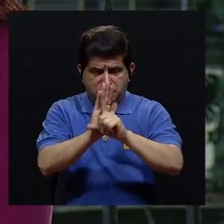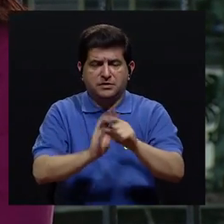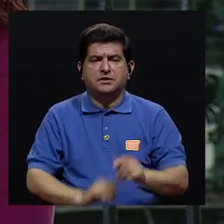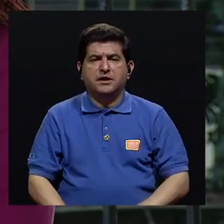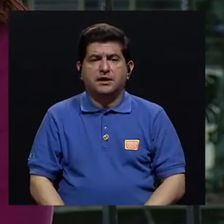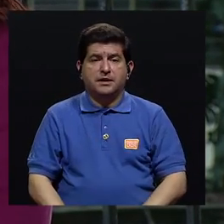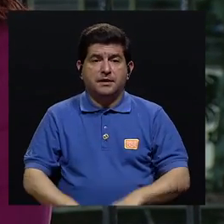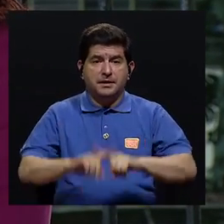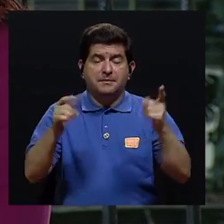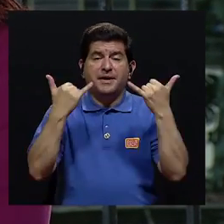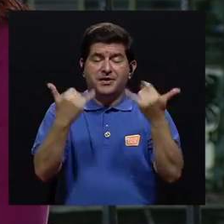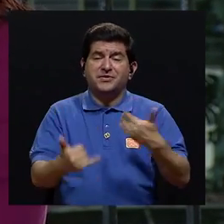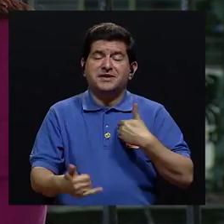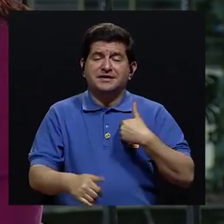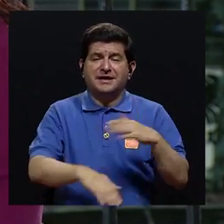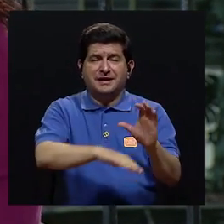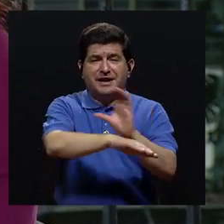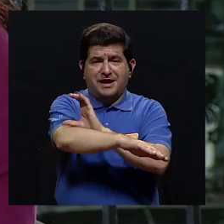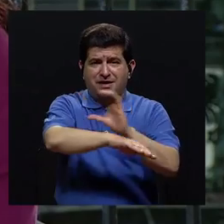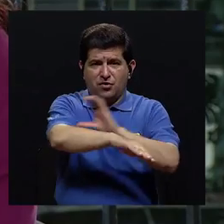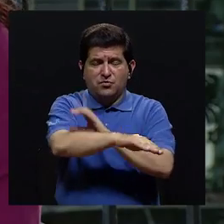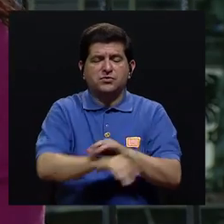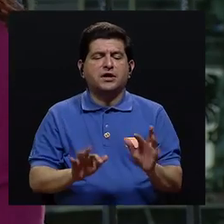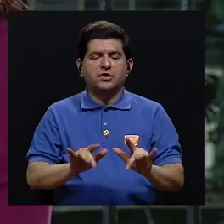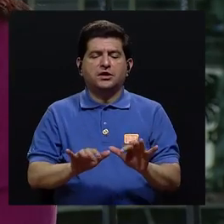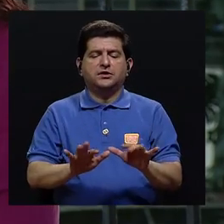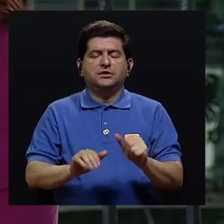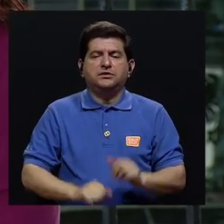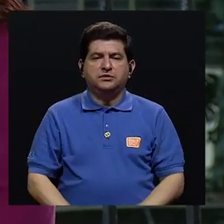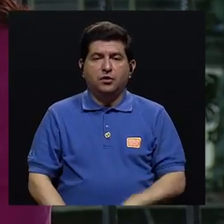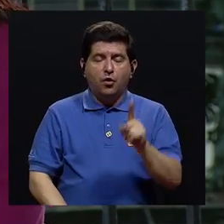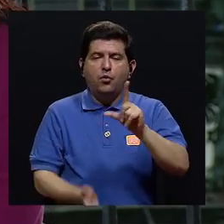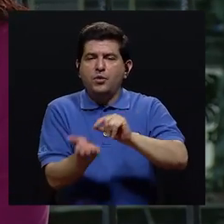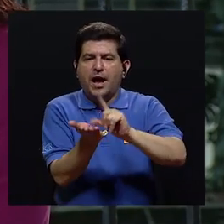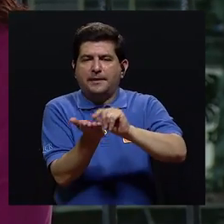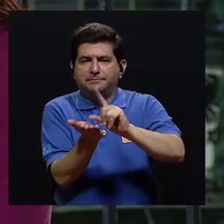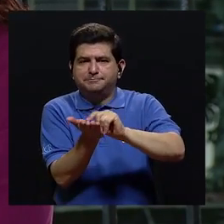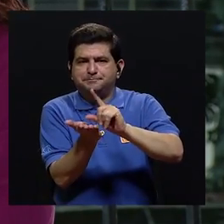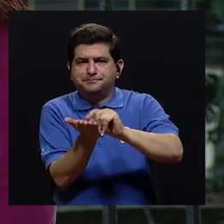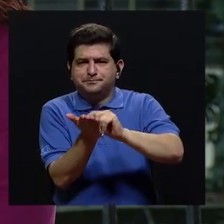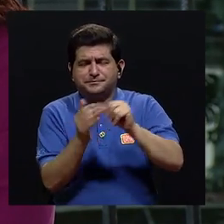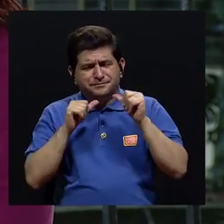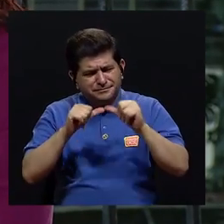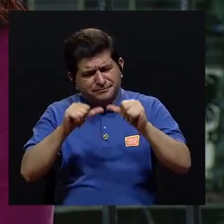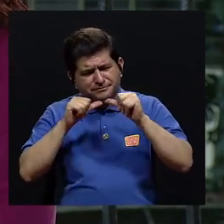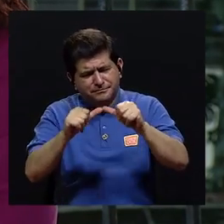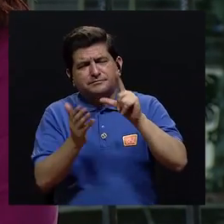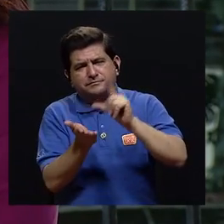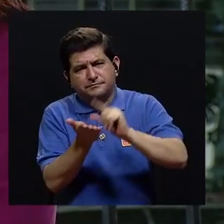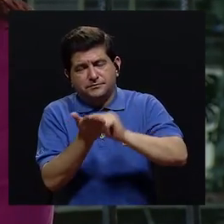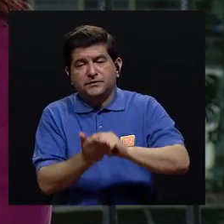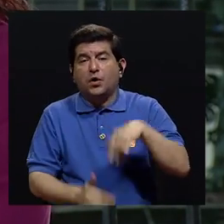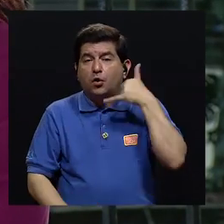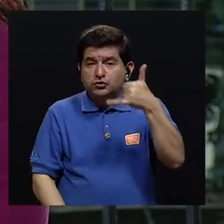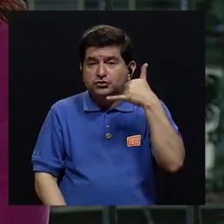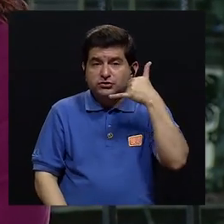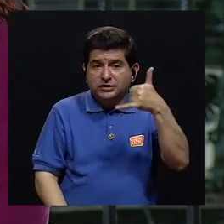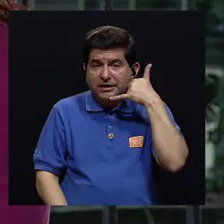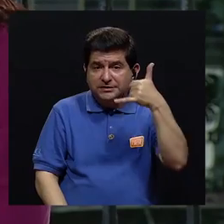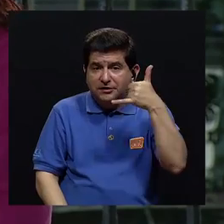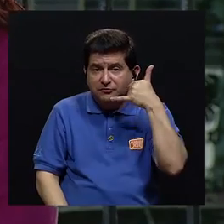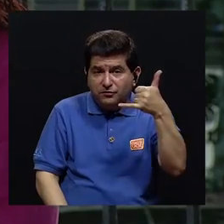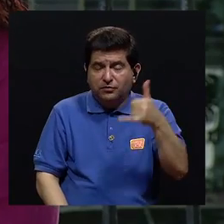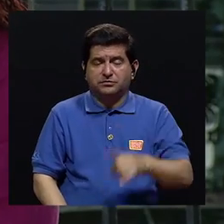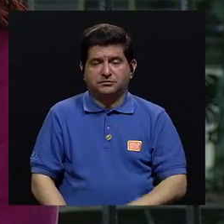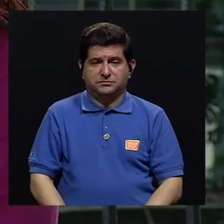legal, solamente el tener computadoras, estar aquí digitando, una impresora que esté constantemente imprimiendo, un teléfono que